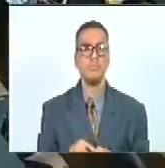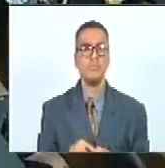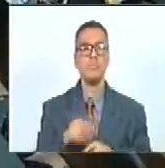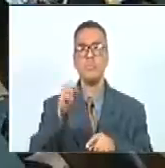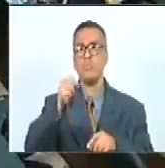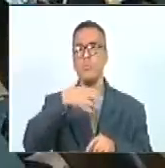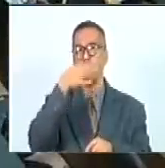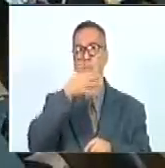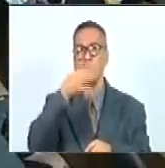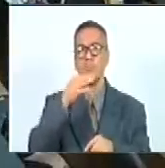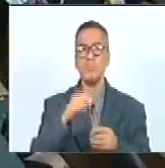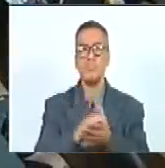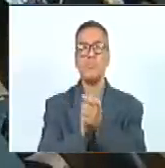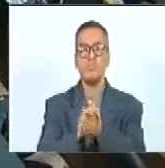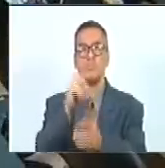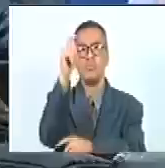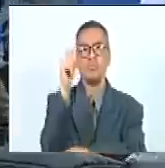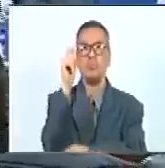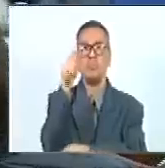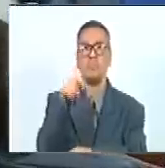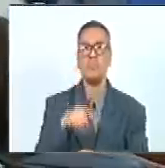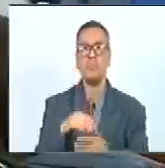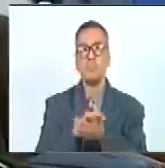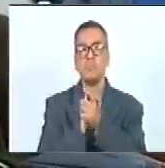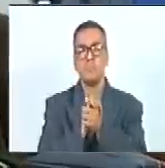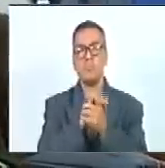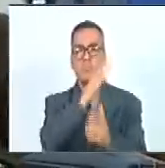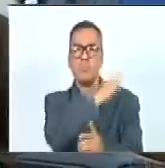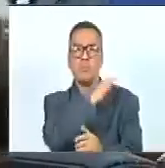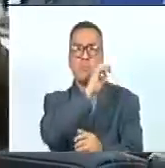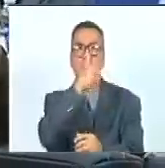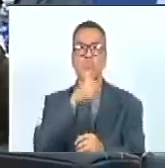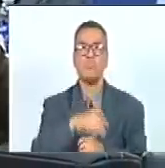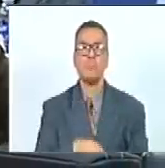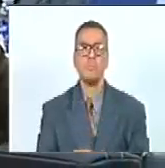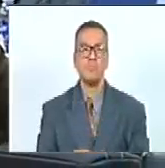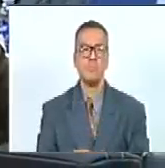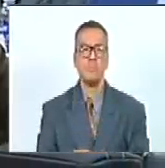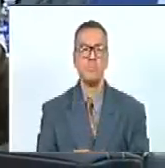Buenas tardes a todos, colegas diputados, amigos de la directiva.